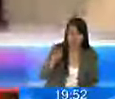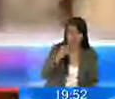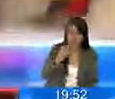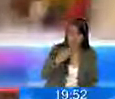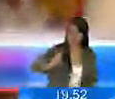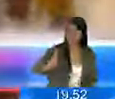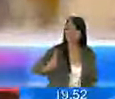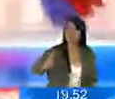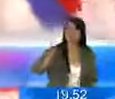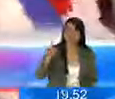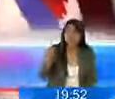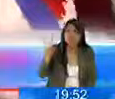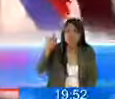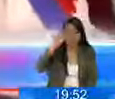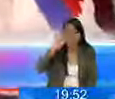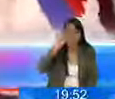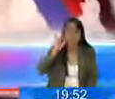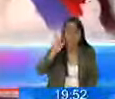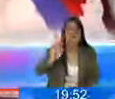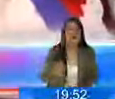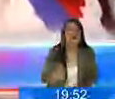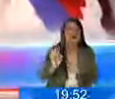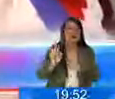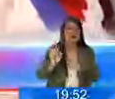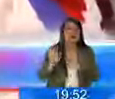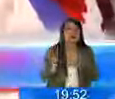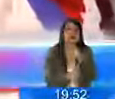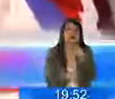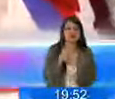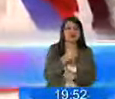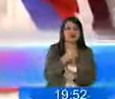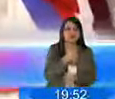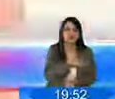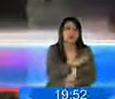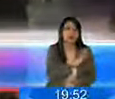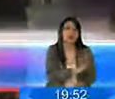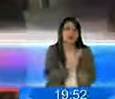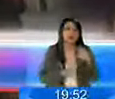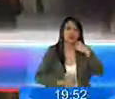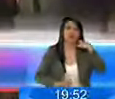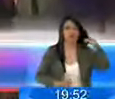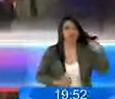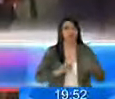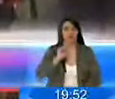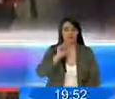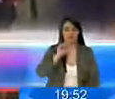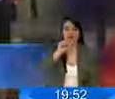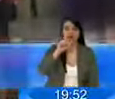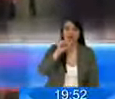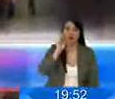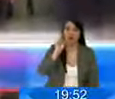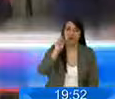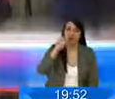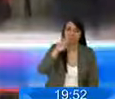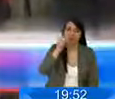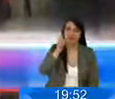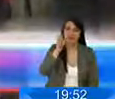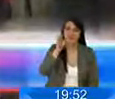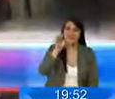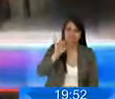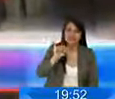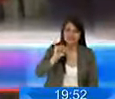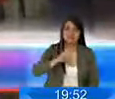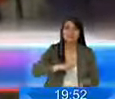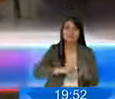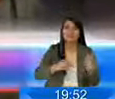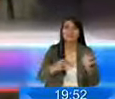la personificación del diablo para rebelarse al yugo español. En el Ancasti significa